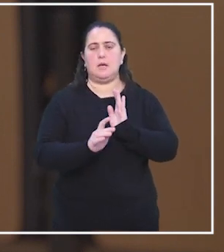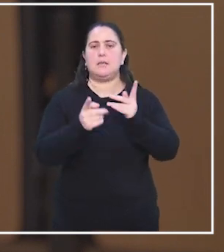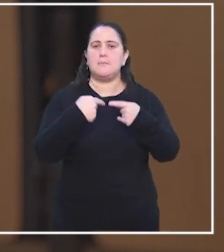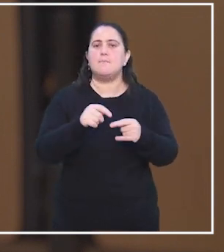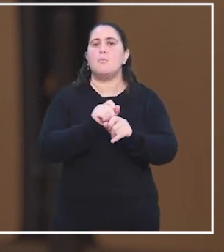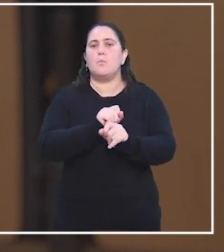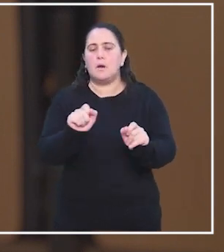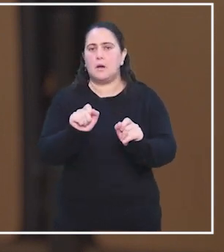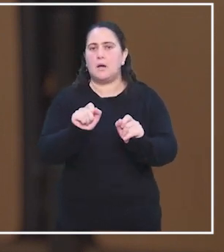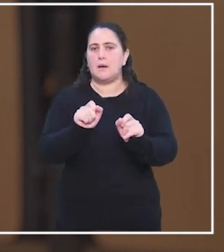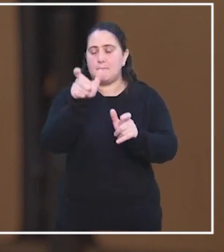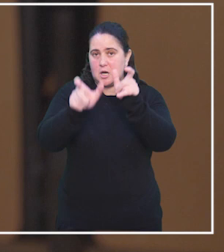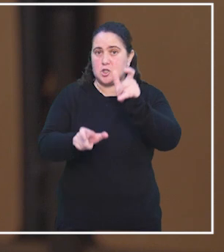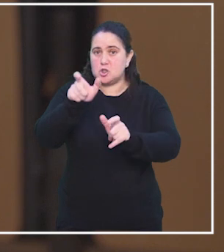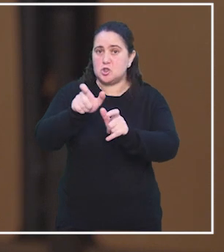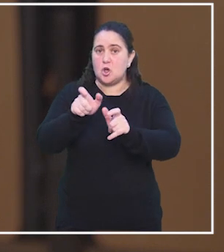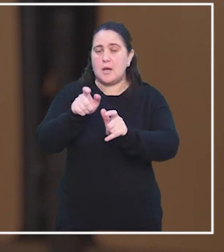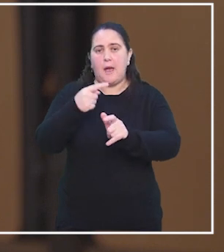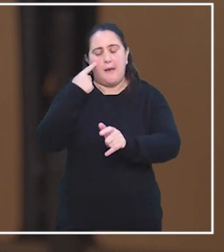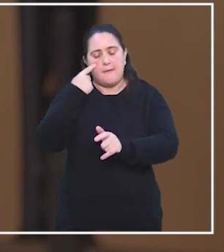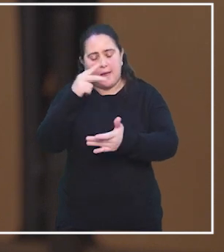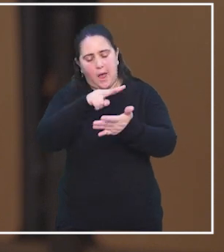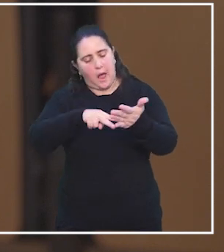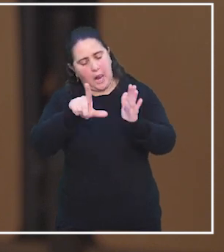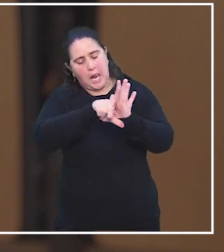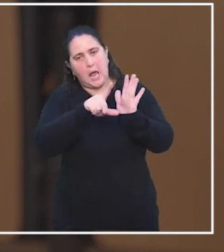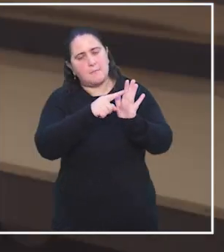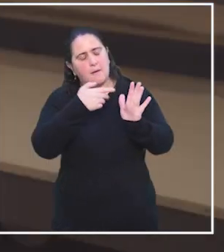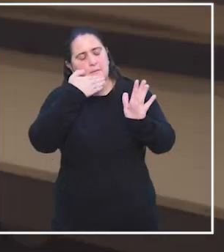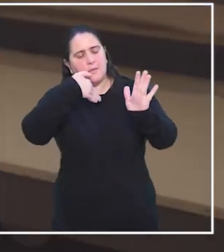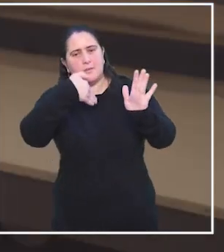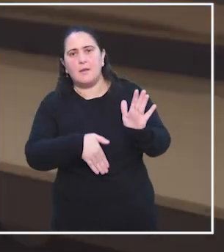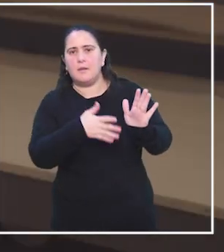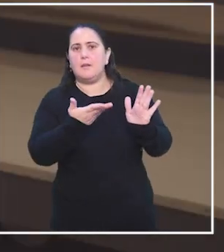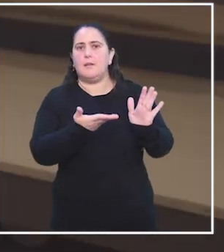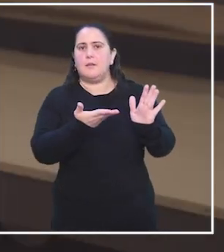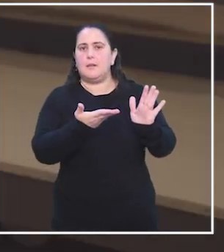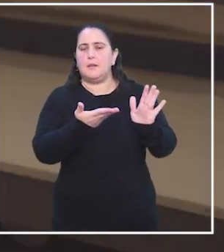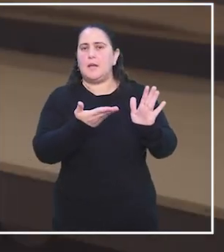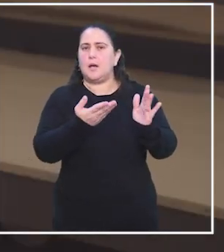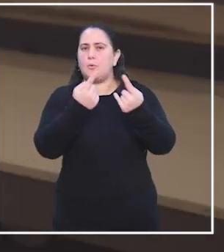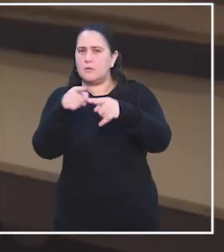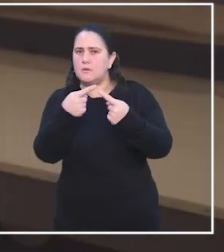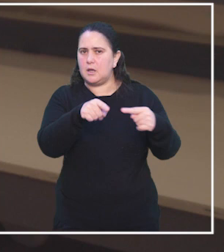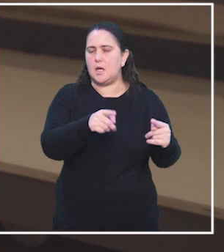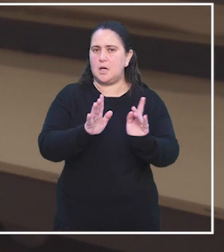de las personas que interpretan la ley para entender los